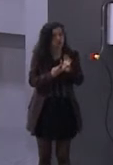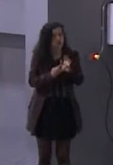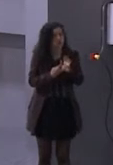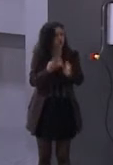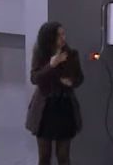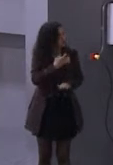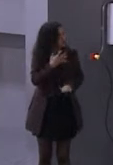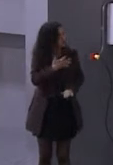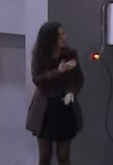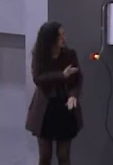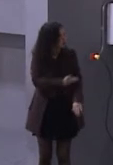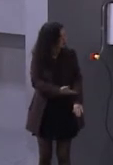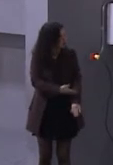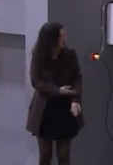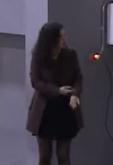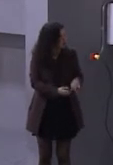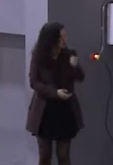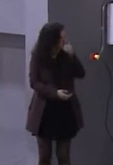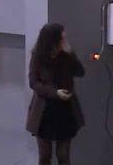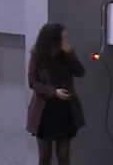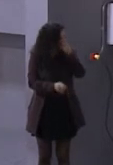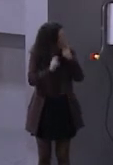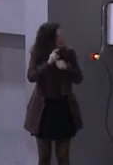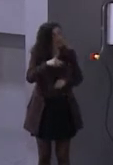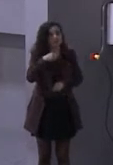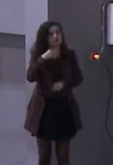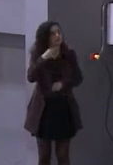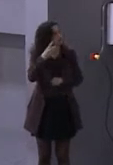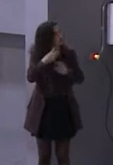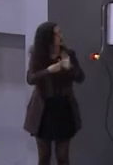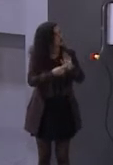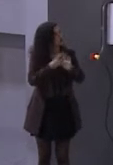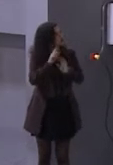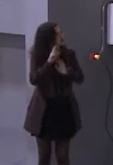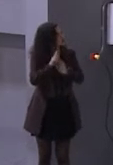2.4.955. Aquí no se ve, ya les digo cuánto es.